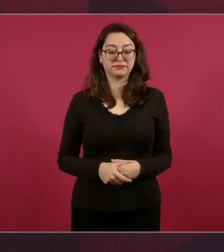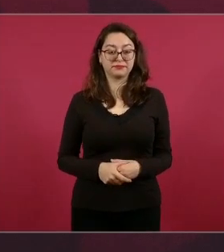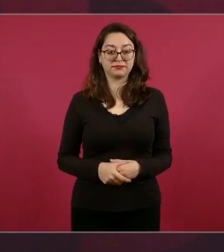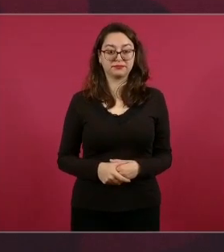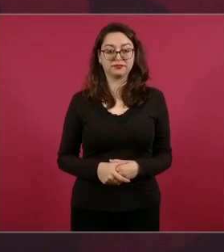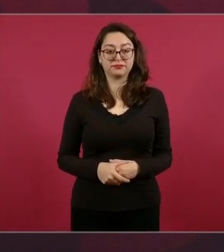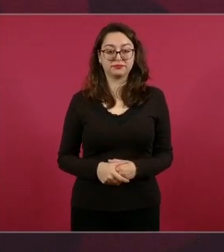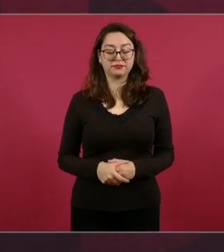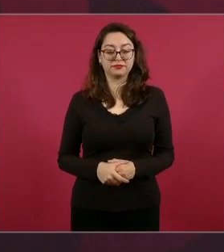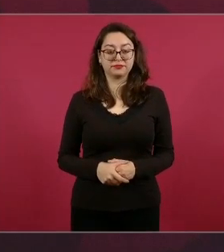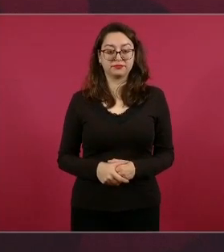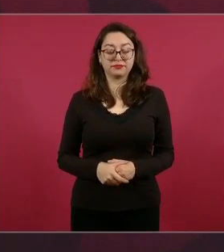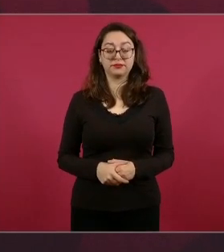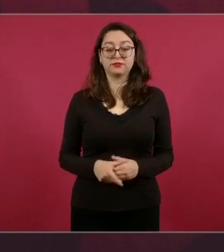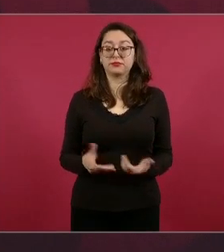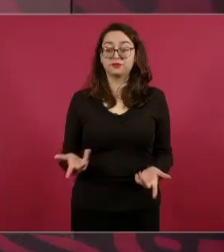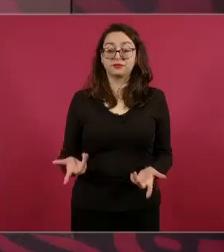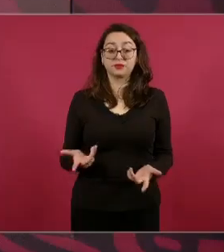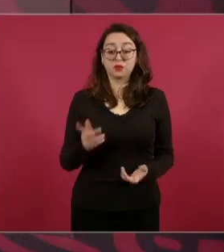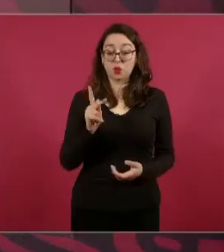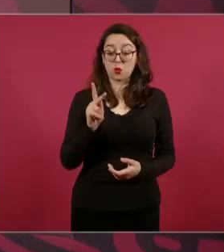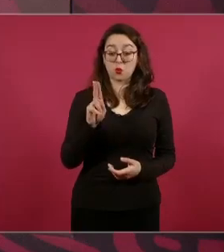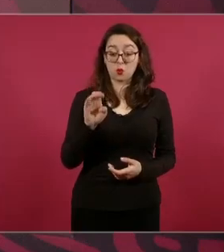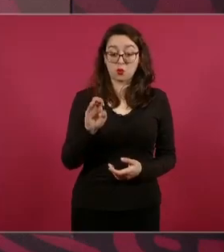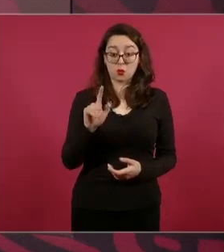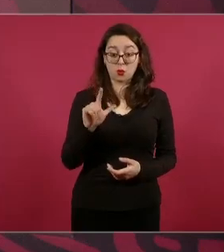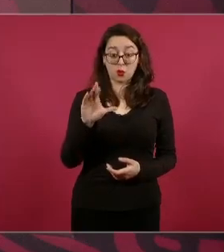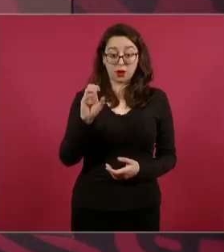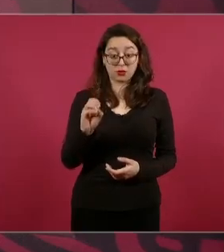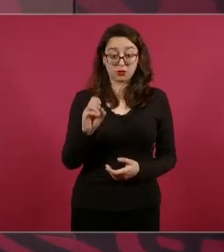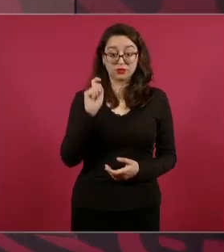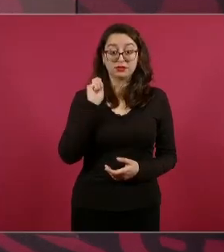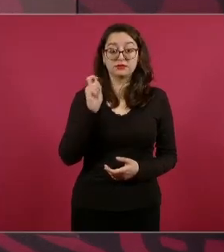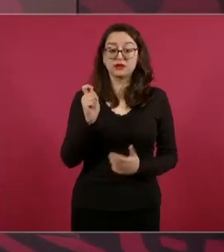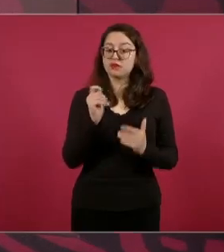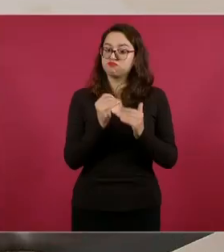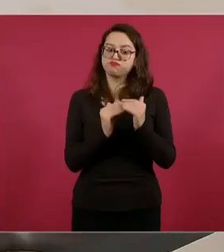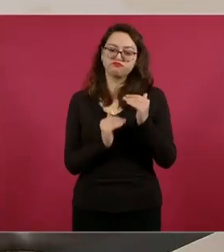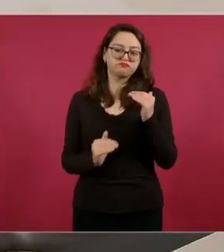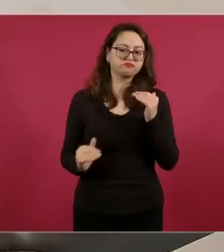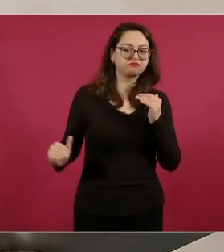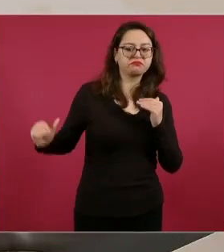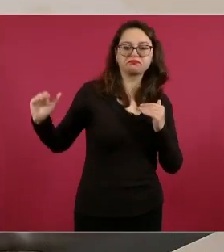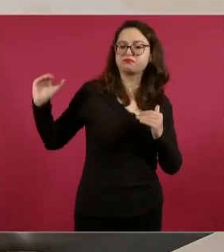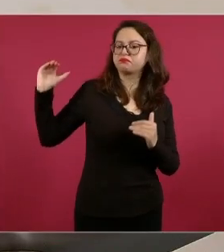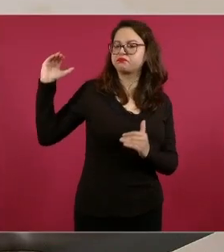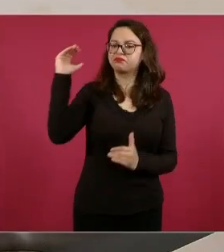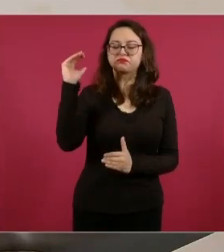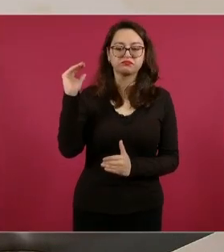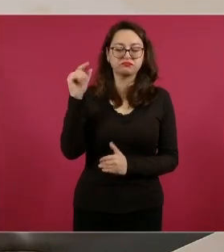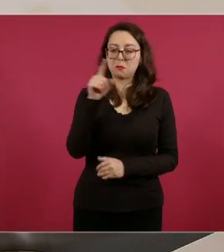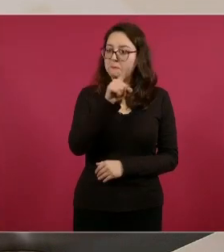El pueblo es el soberano en una república.